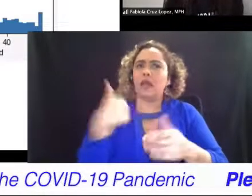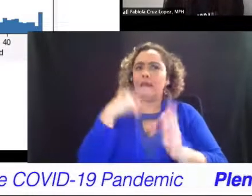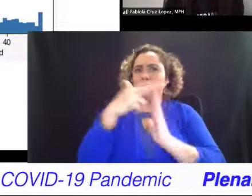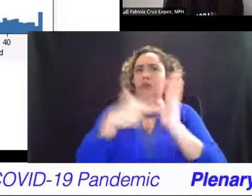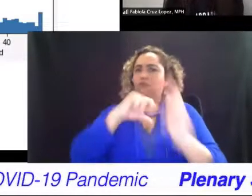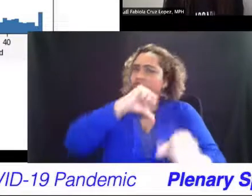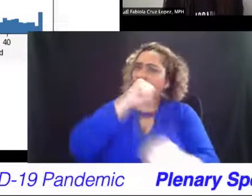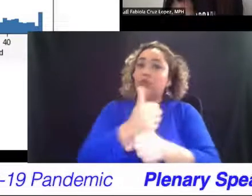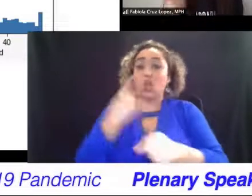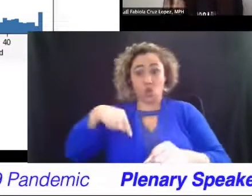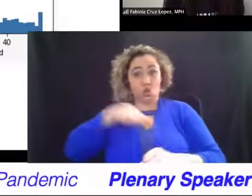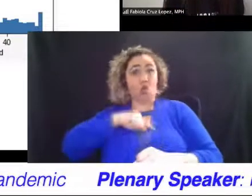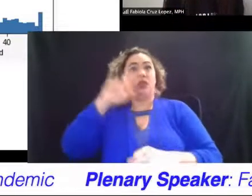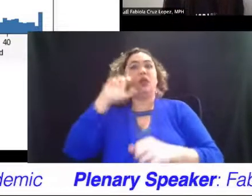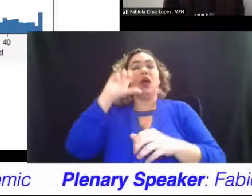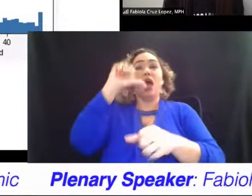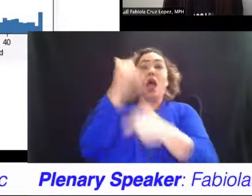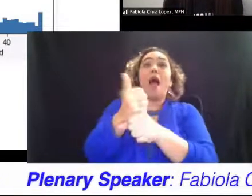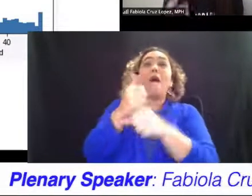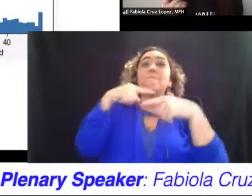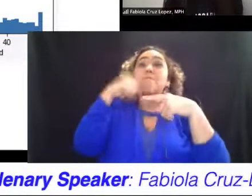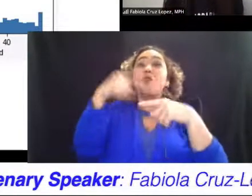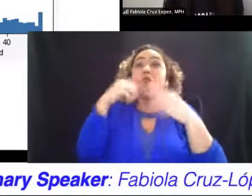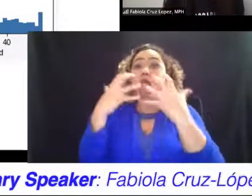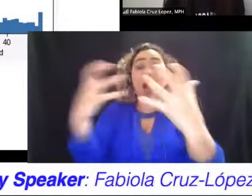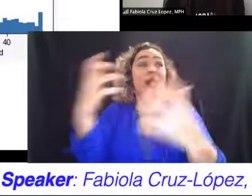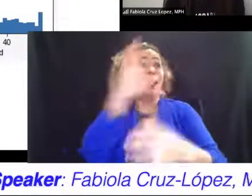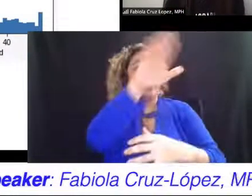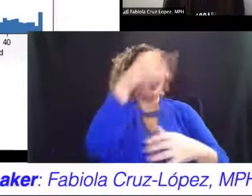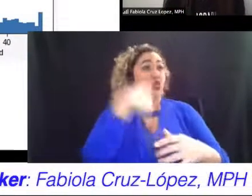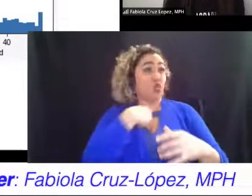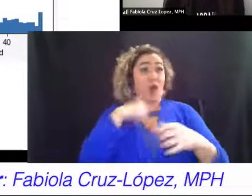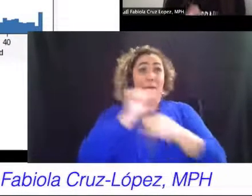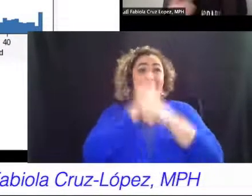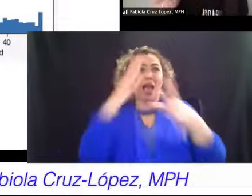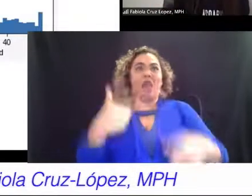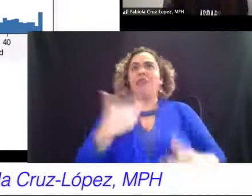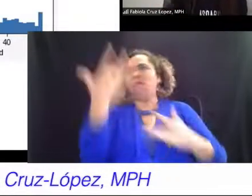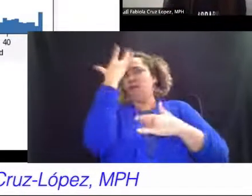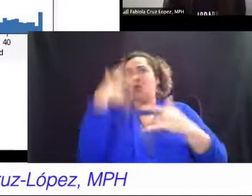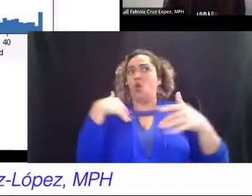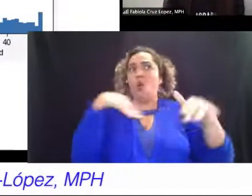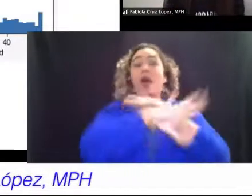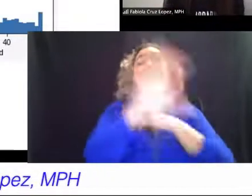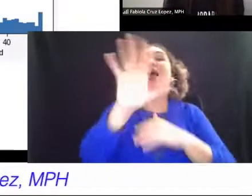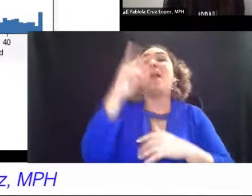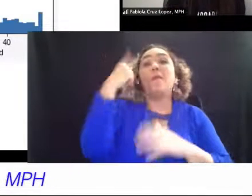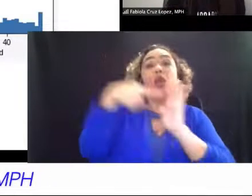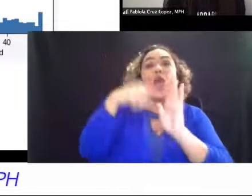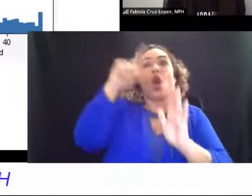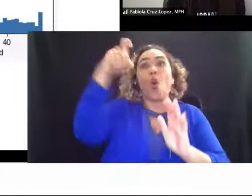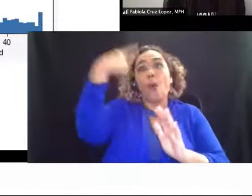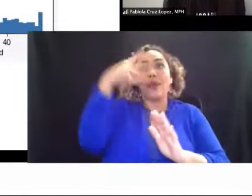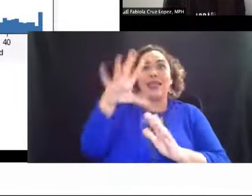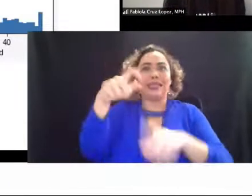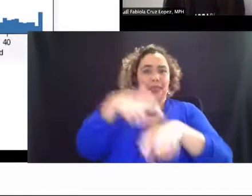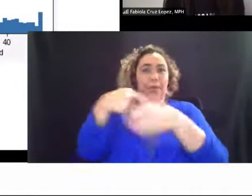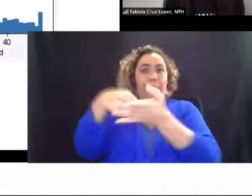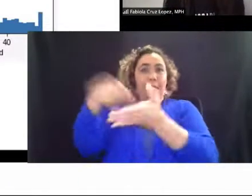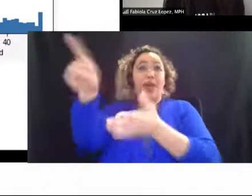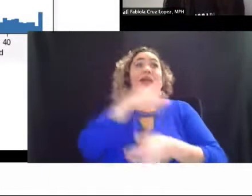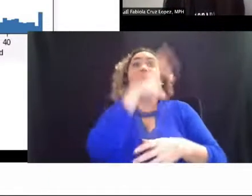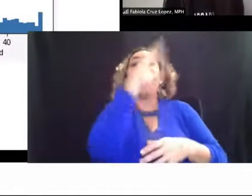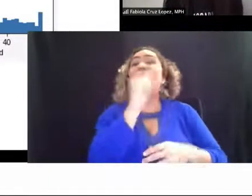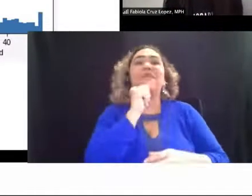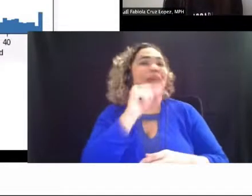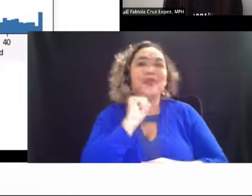públicas para darle el apoyo a los empleados cuando no vayan a trabajar. Quizás en el gobierno, empleados públicos, se le paga ese tiempo. En la empresa privada